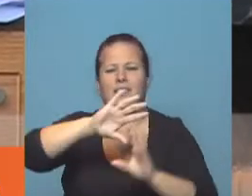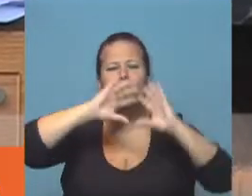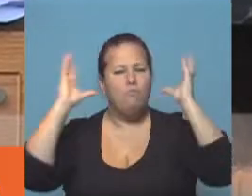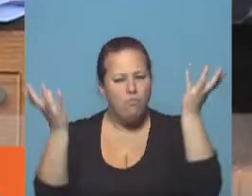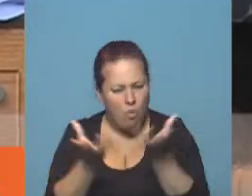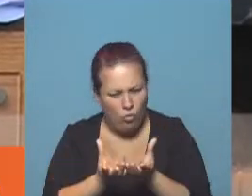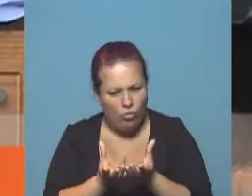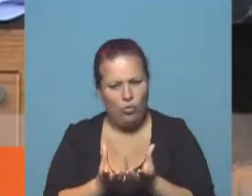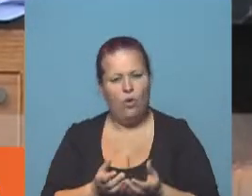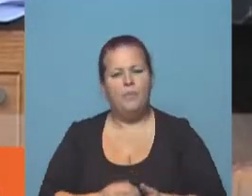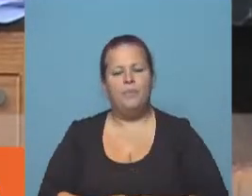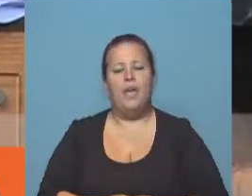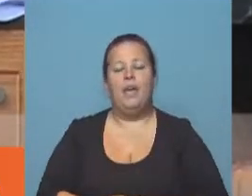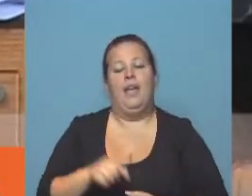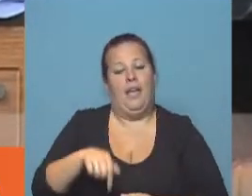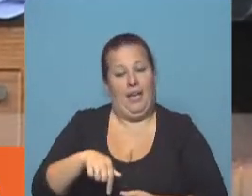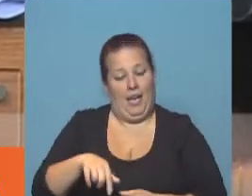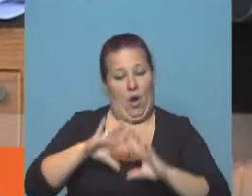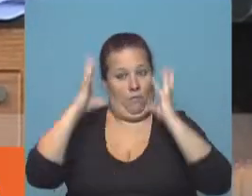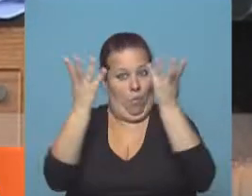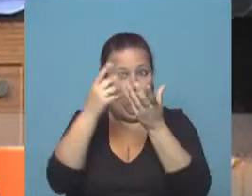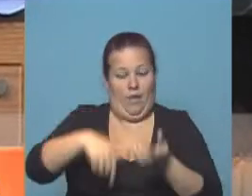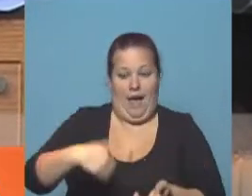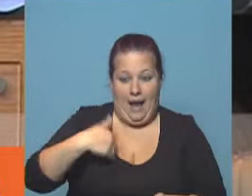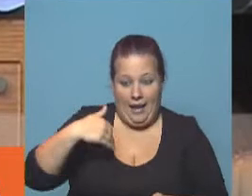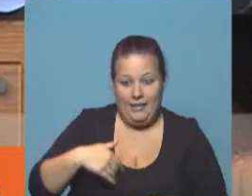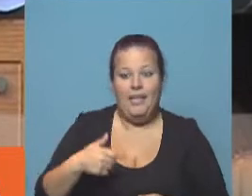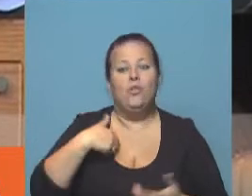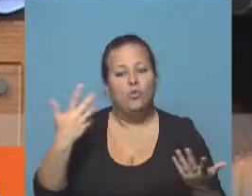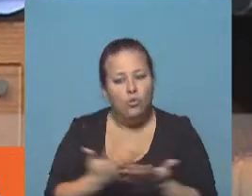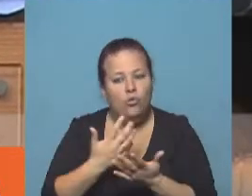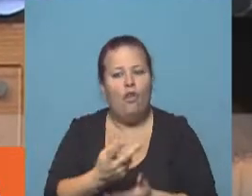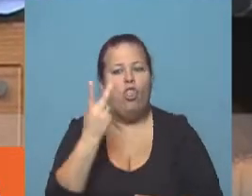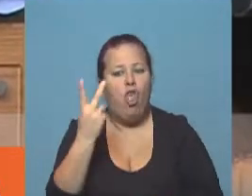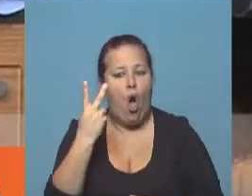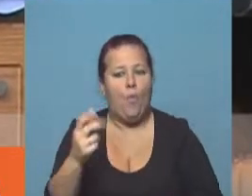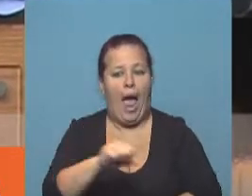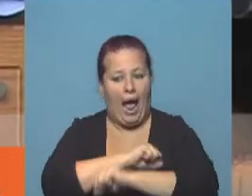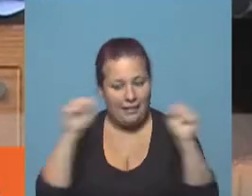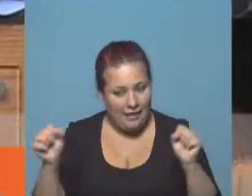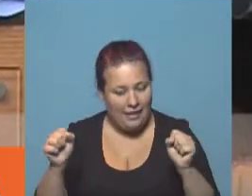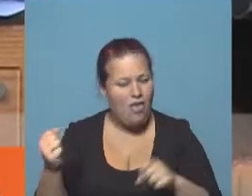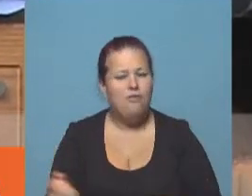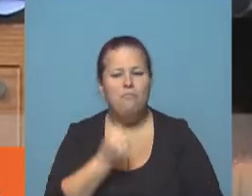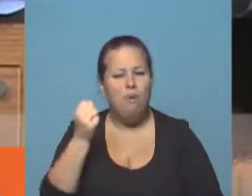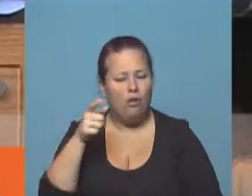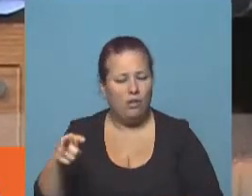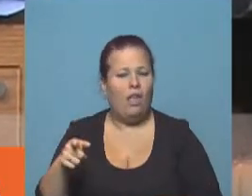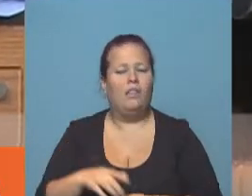mundo. Desde este rincón del planeta, como víctimas de dos brutales atentados